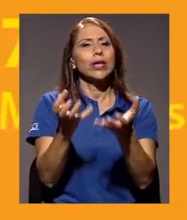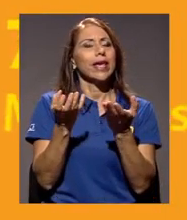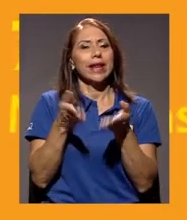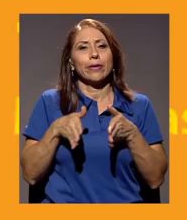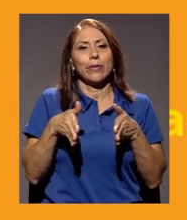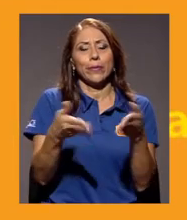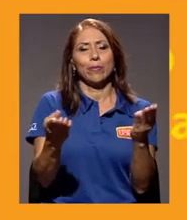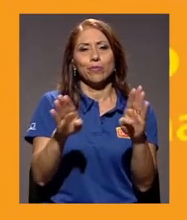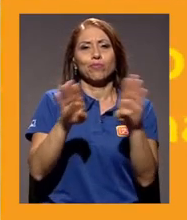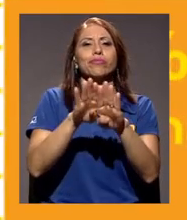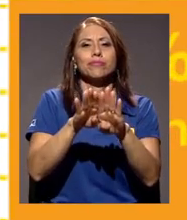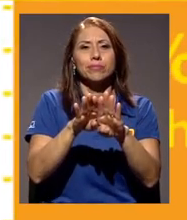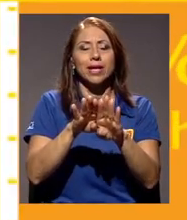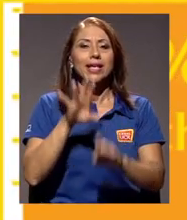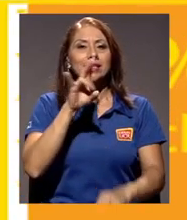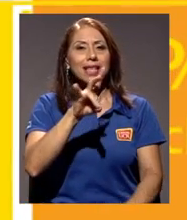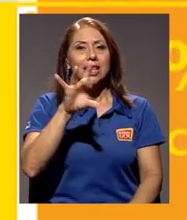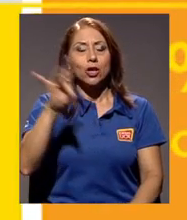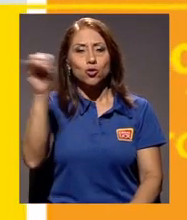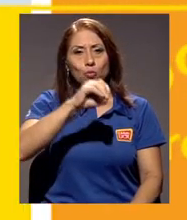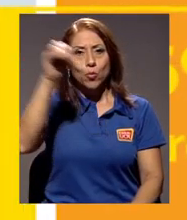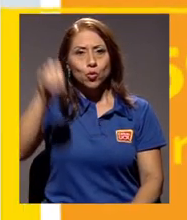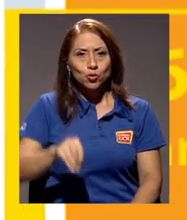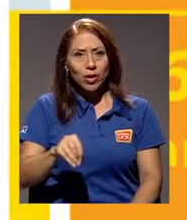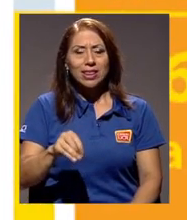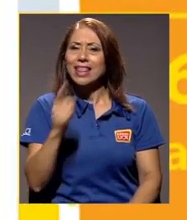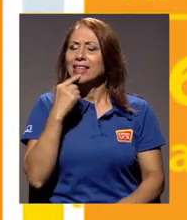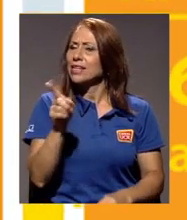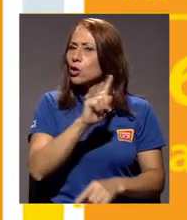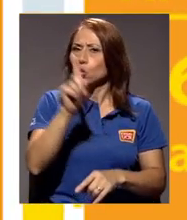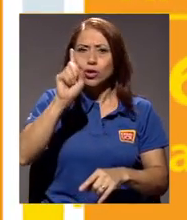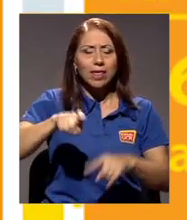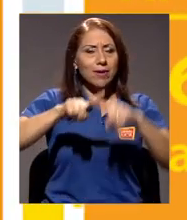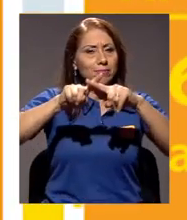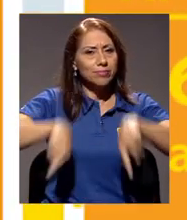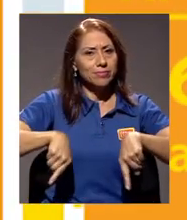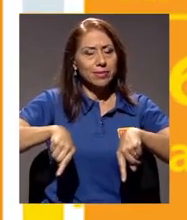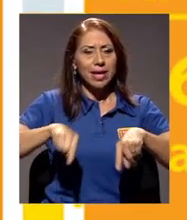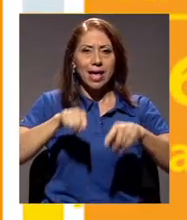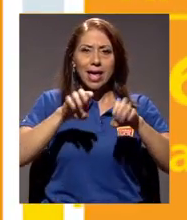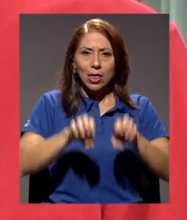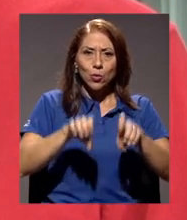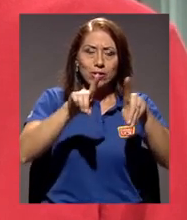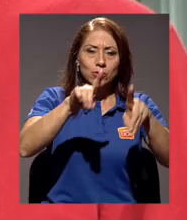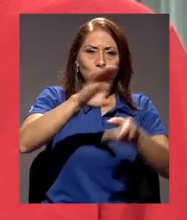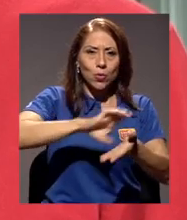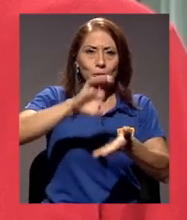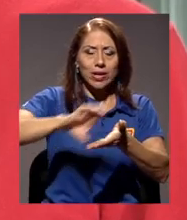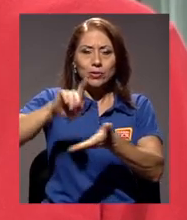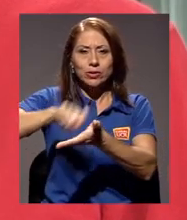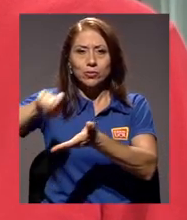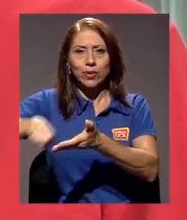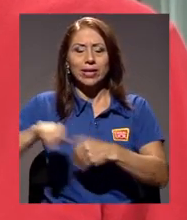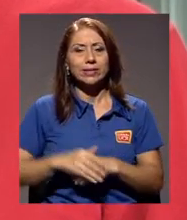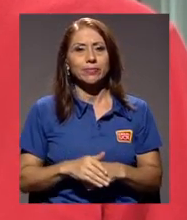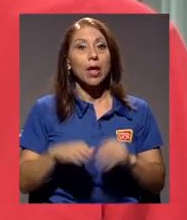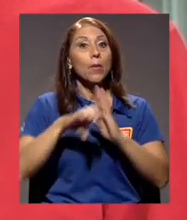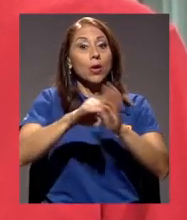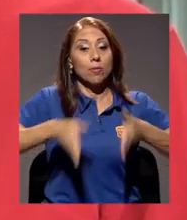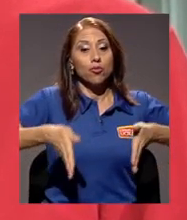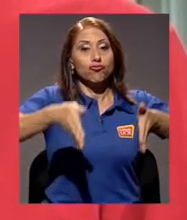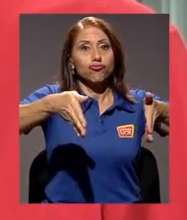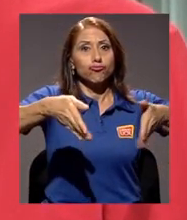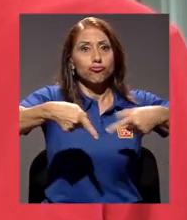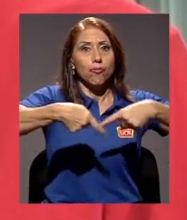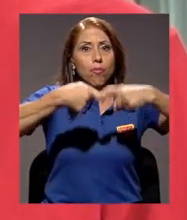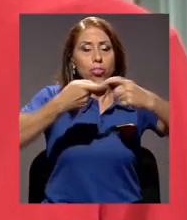el 78% desaprueba la suspensión de clases en escuelas y colegios. Por ejemplo, el bloqueo, la suspensión de